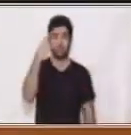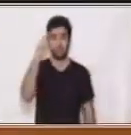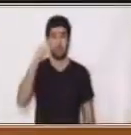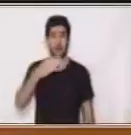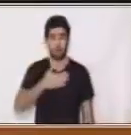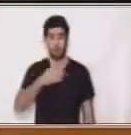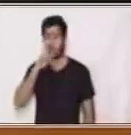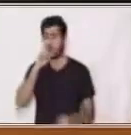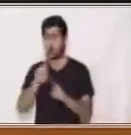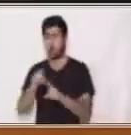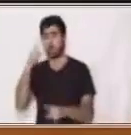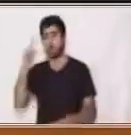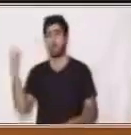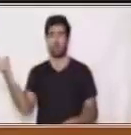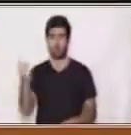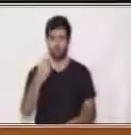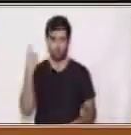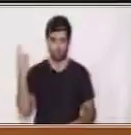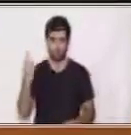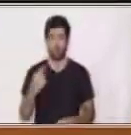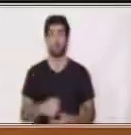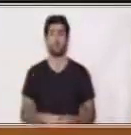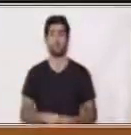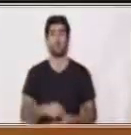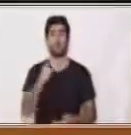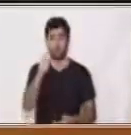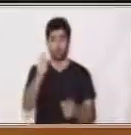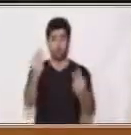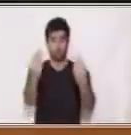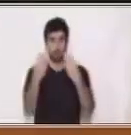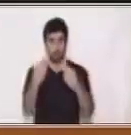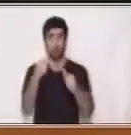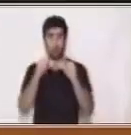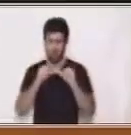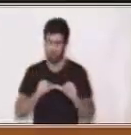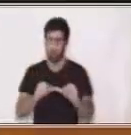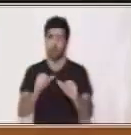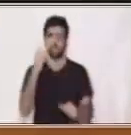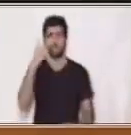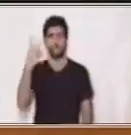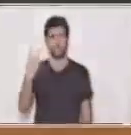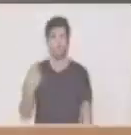todos nosotros, quédate en casa, sigue en sintonía de estos programas y hasta la próxima.